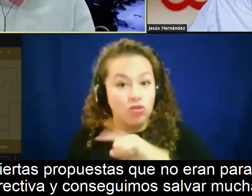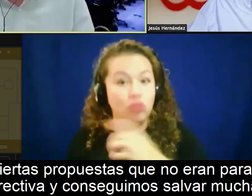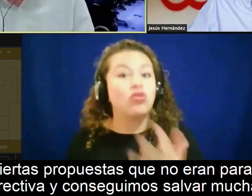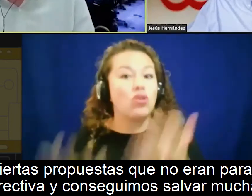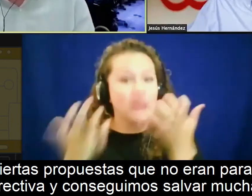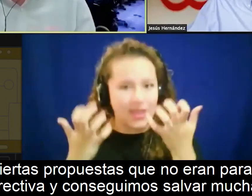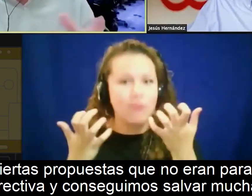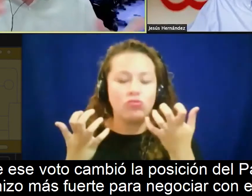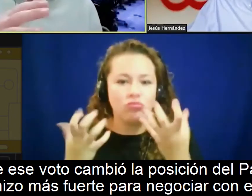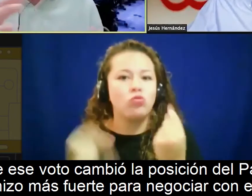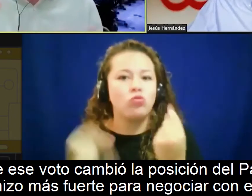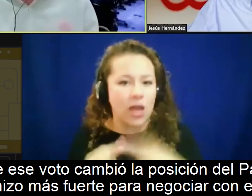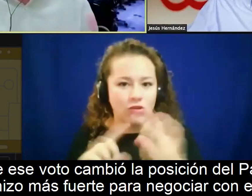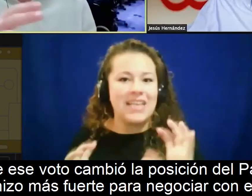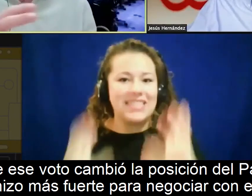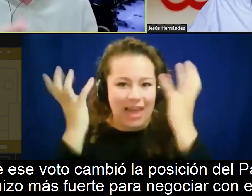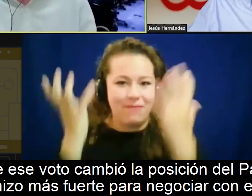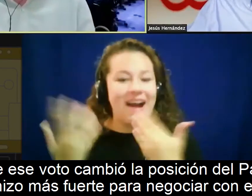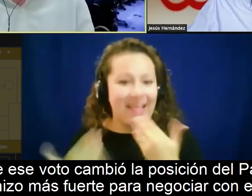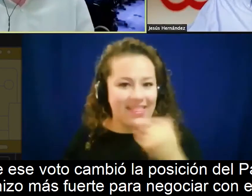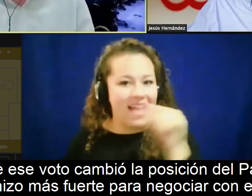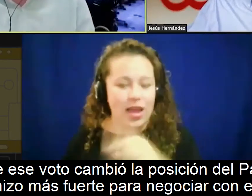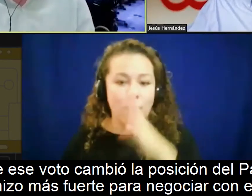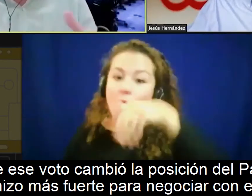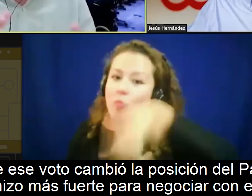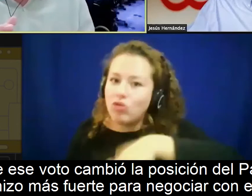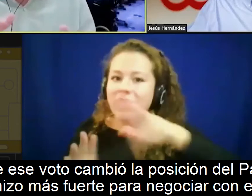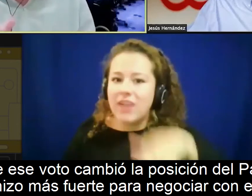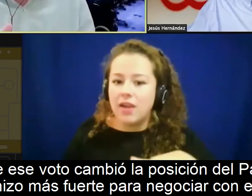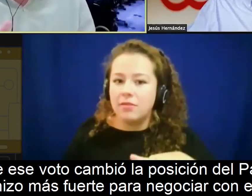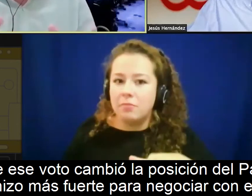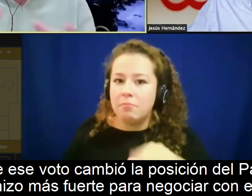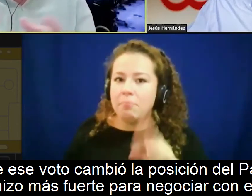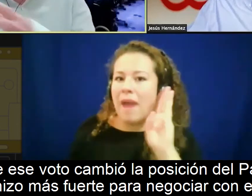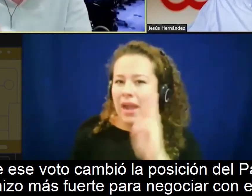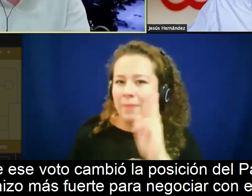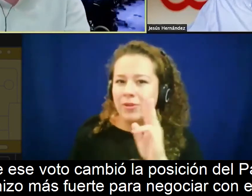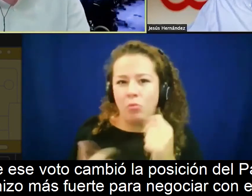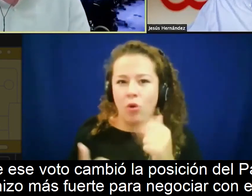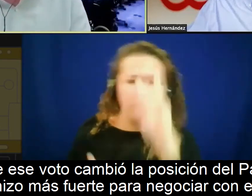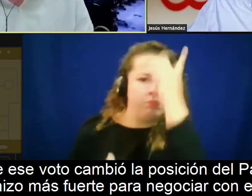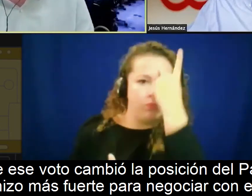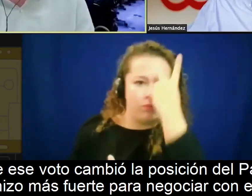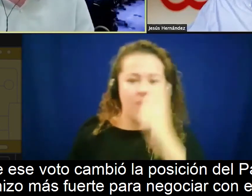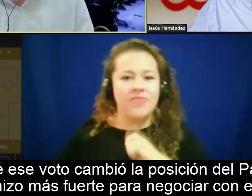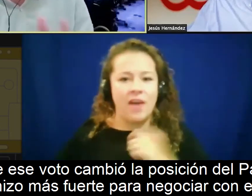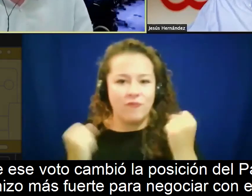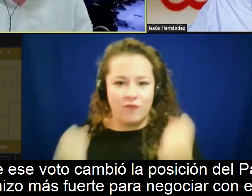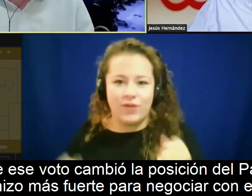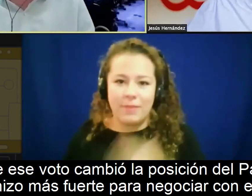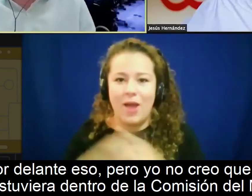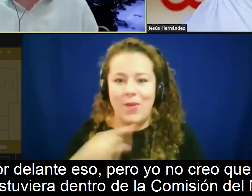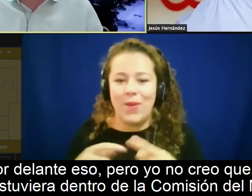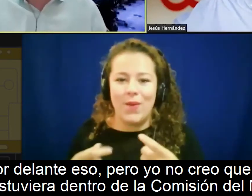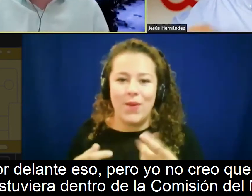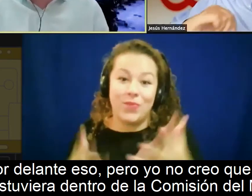que ese voto cambió la posición del Parlamento y lo hizo más fuerte para luego poder negociar con el Consejo. O sea,